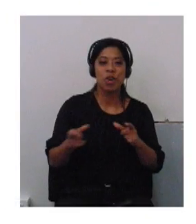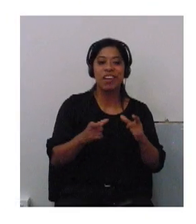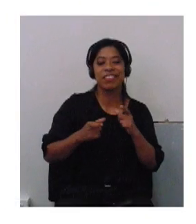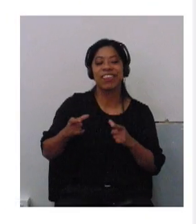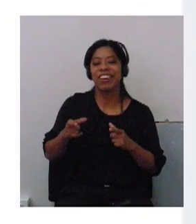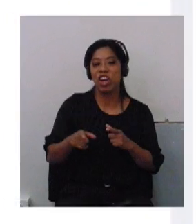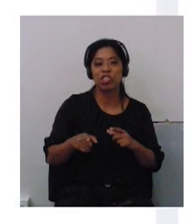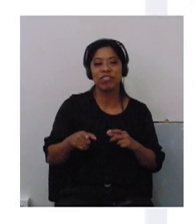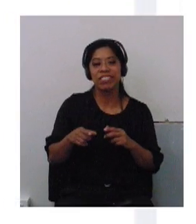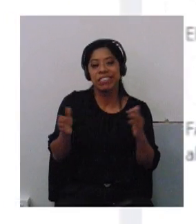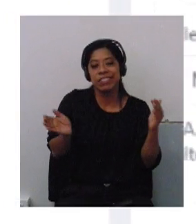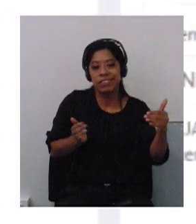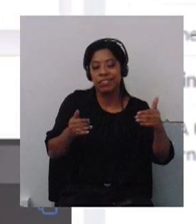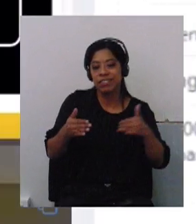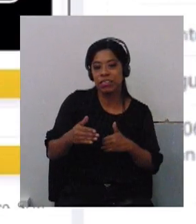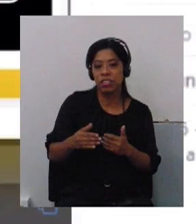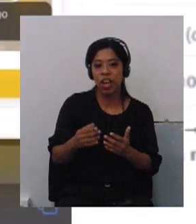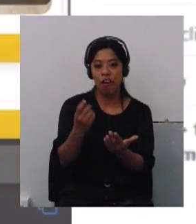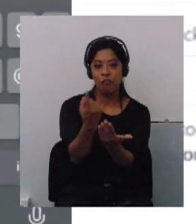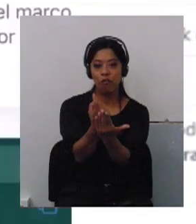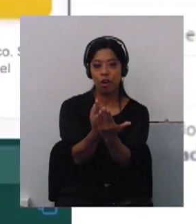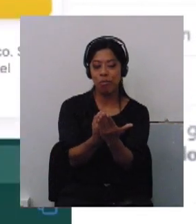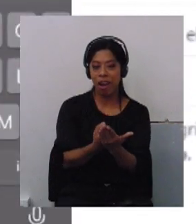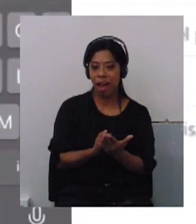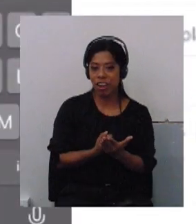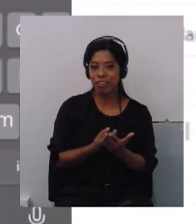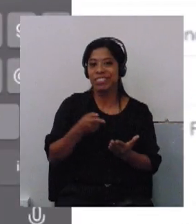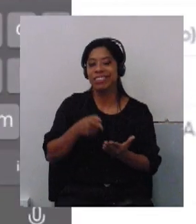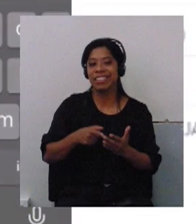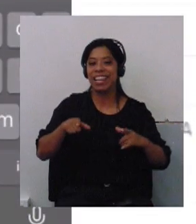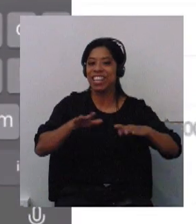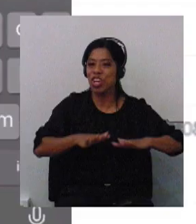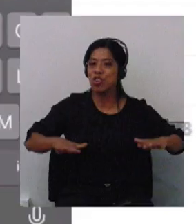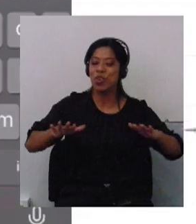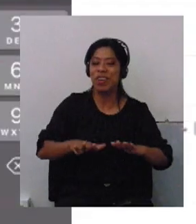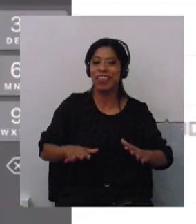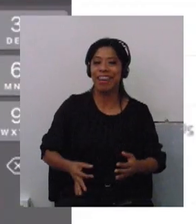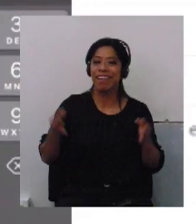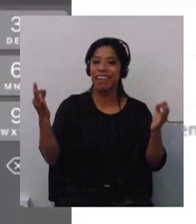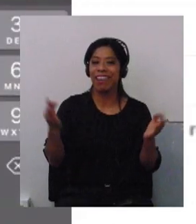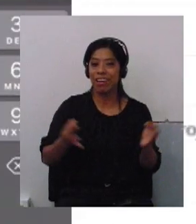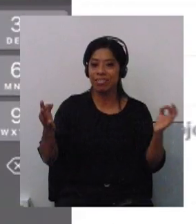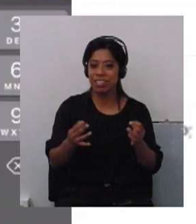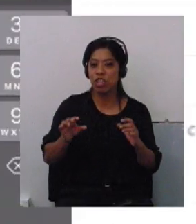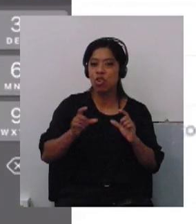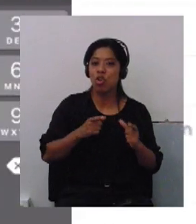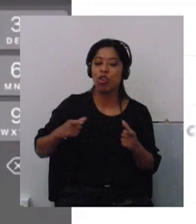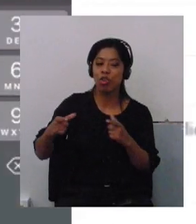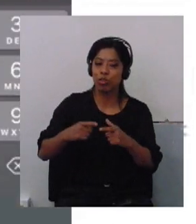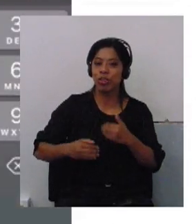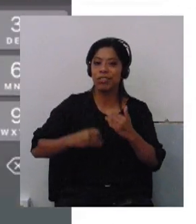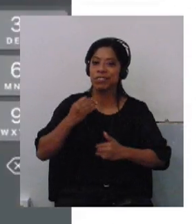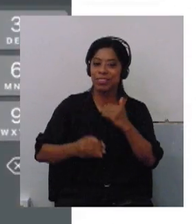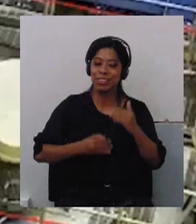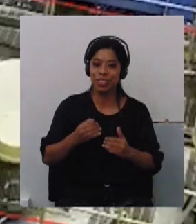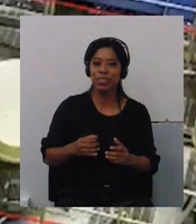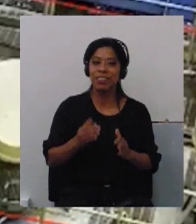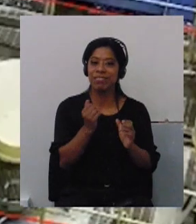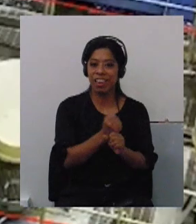espacios confinados mediante formularios digitales en campo, garantizando un control constante durante las